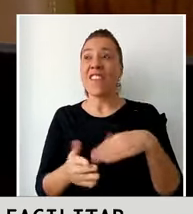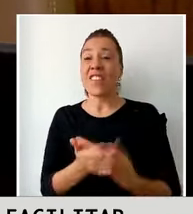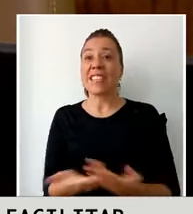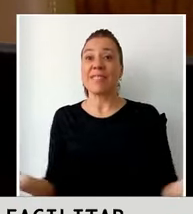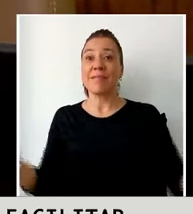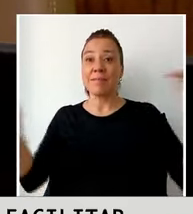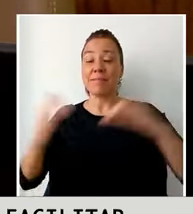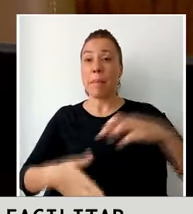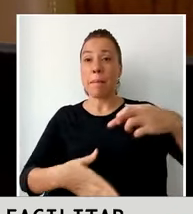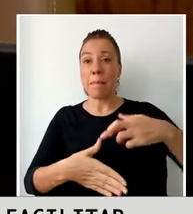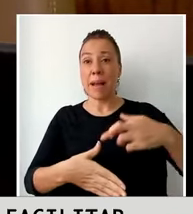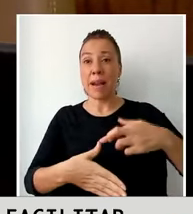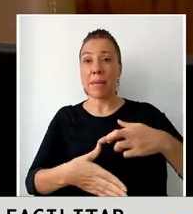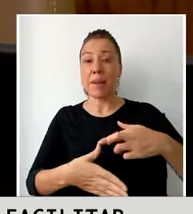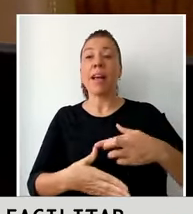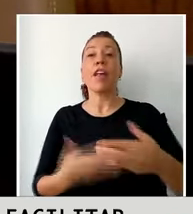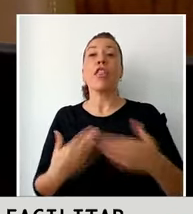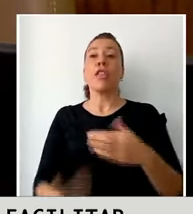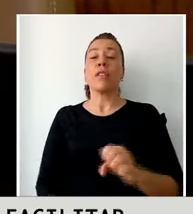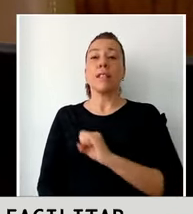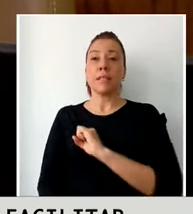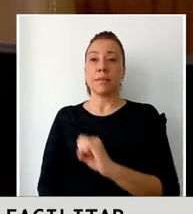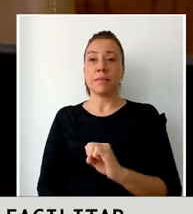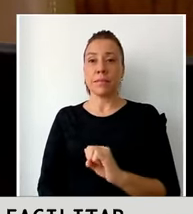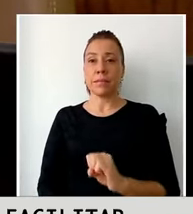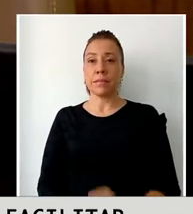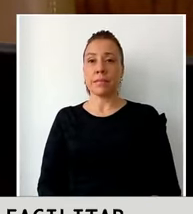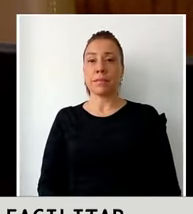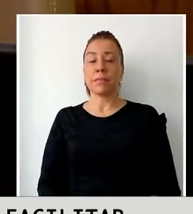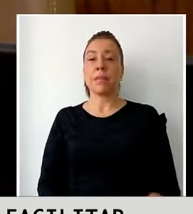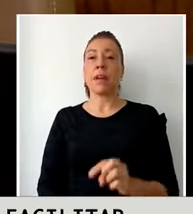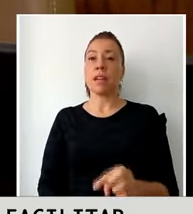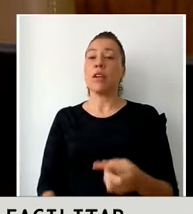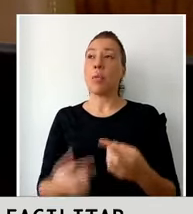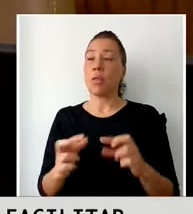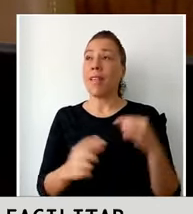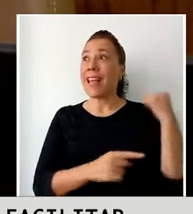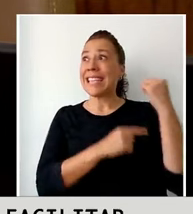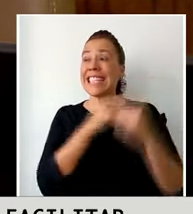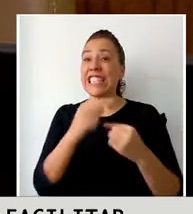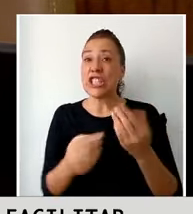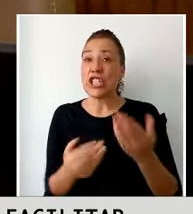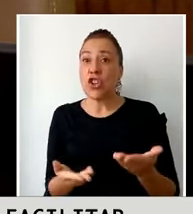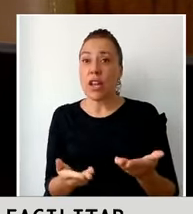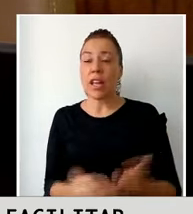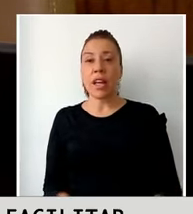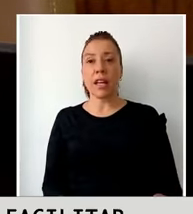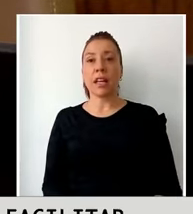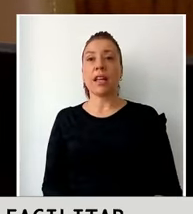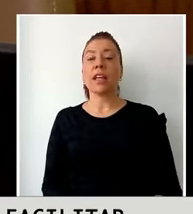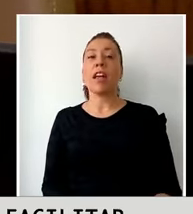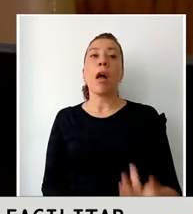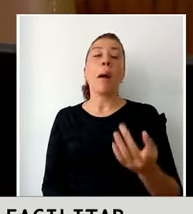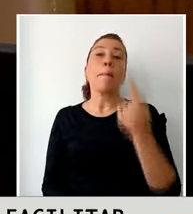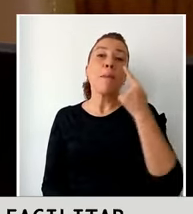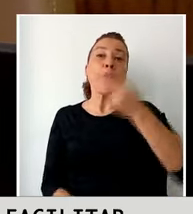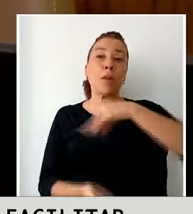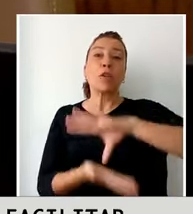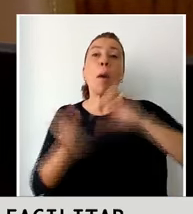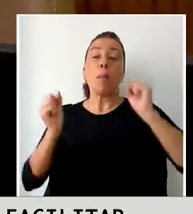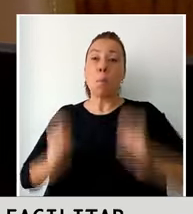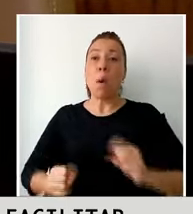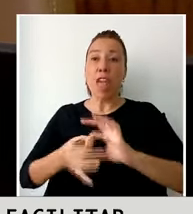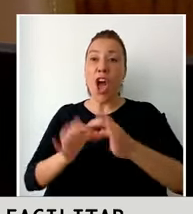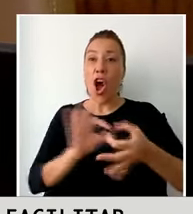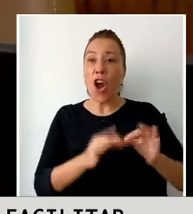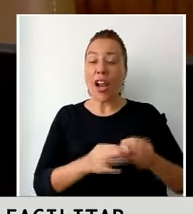en la ciudad de Santiago será una instancia histórica en la cual no solo probaremos como país que podemos organizar un